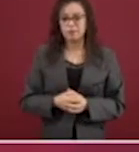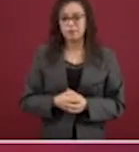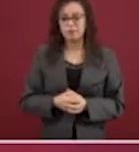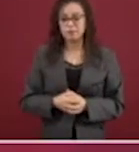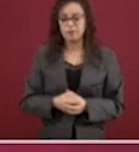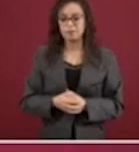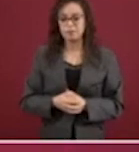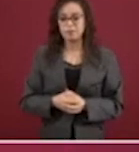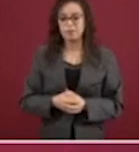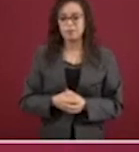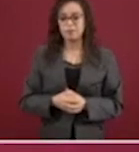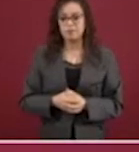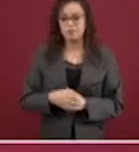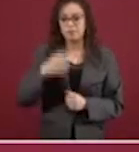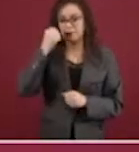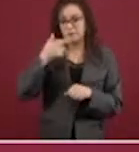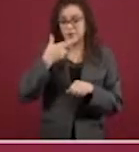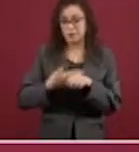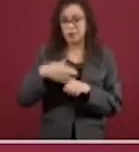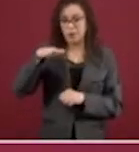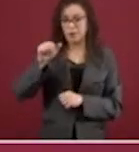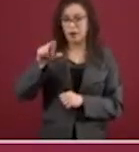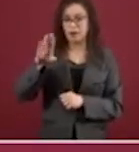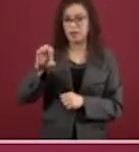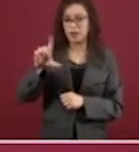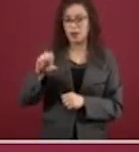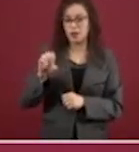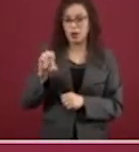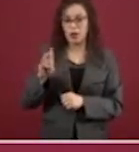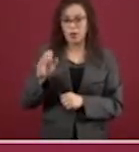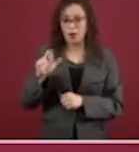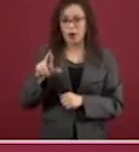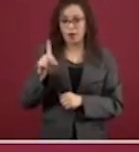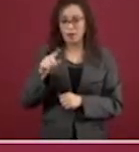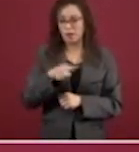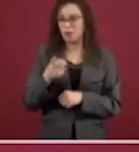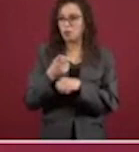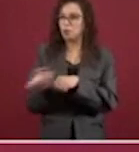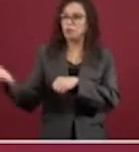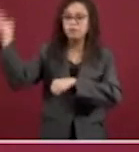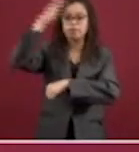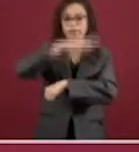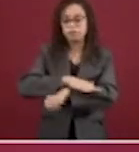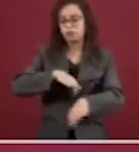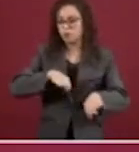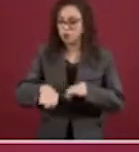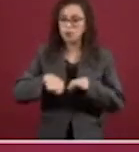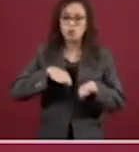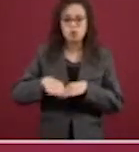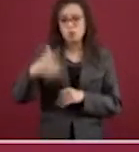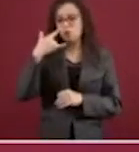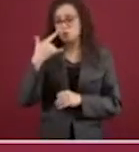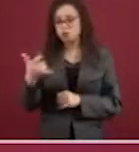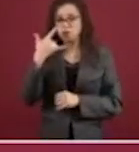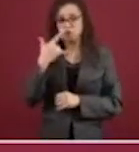el secretario Marcelo Ebrard, está trabajando de tiempo completo en este